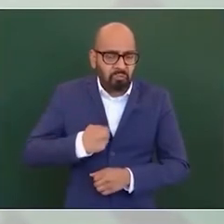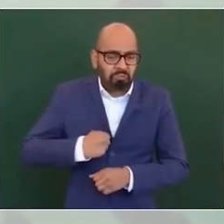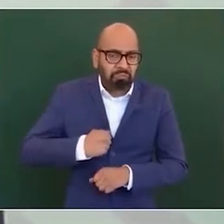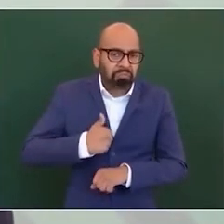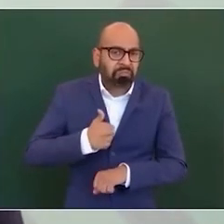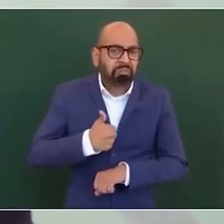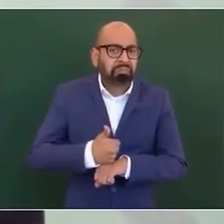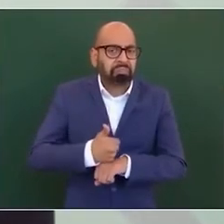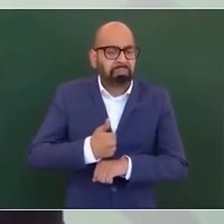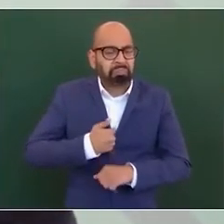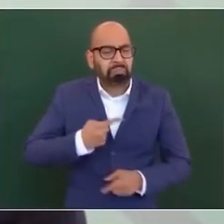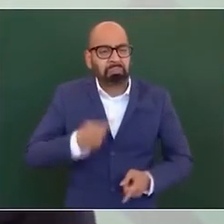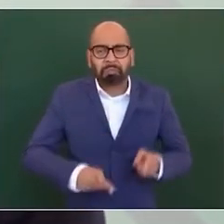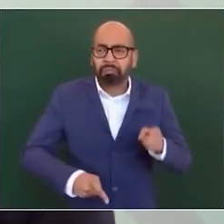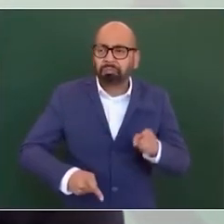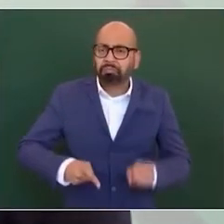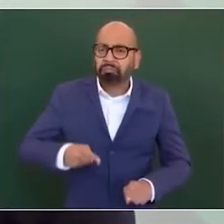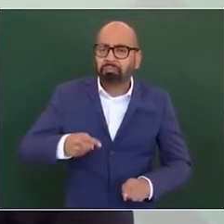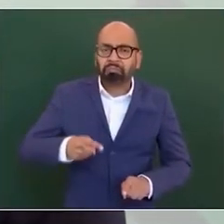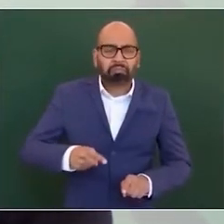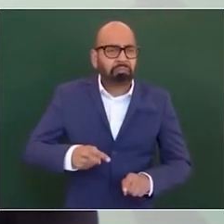Augusto.